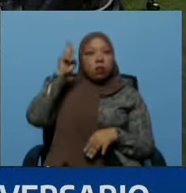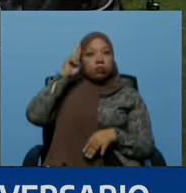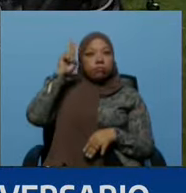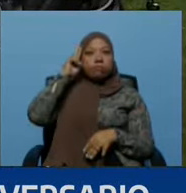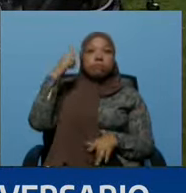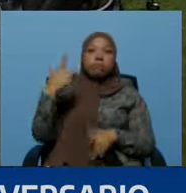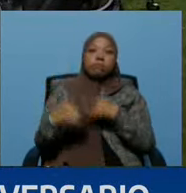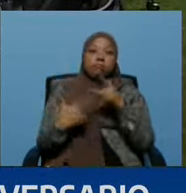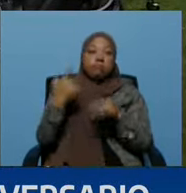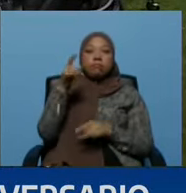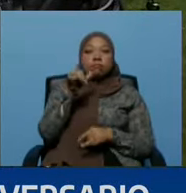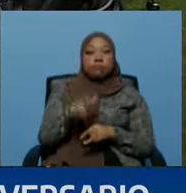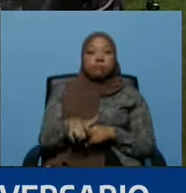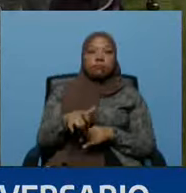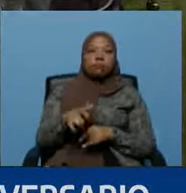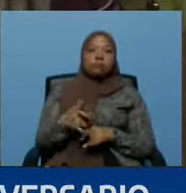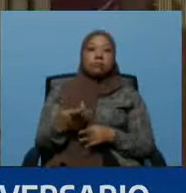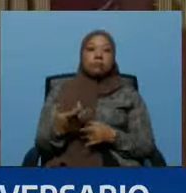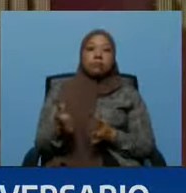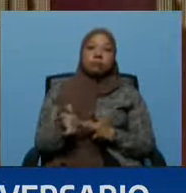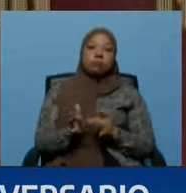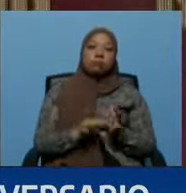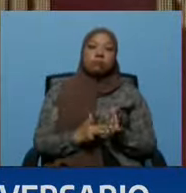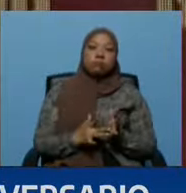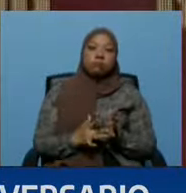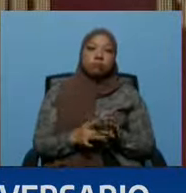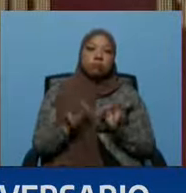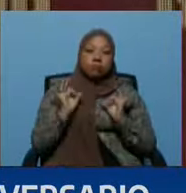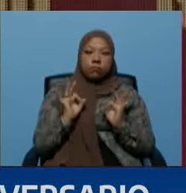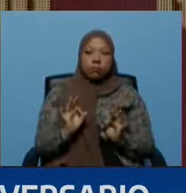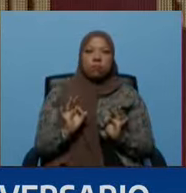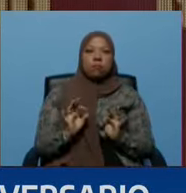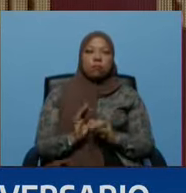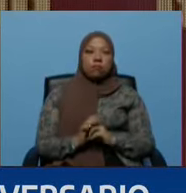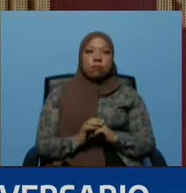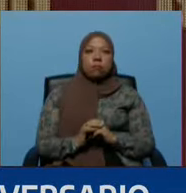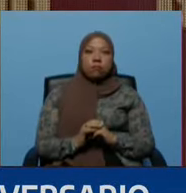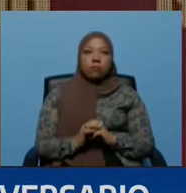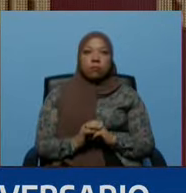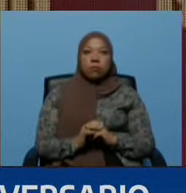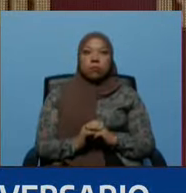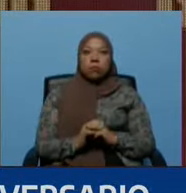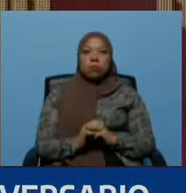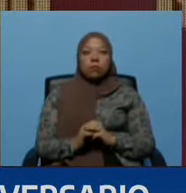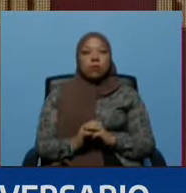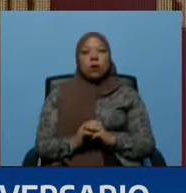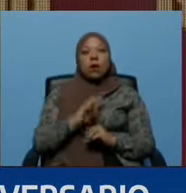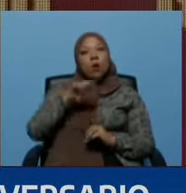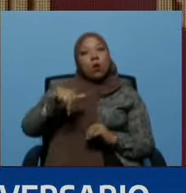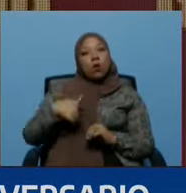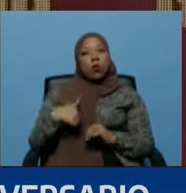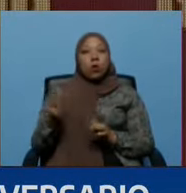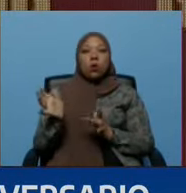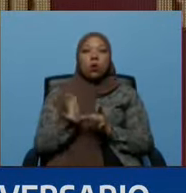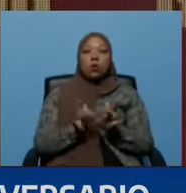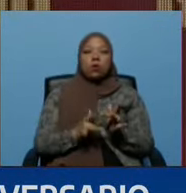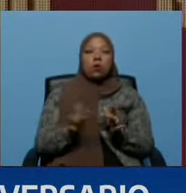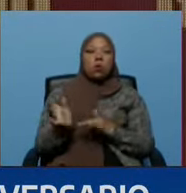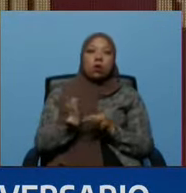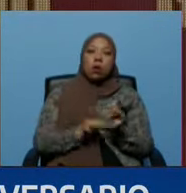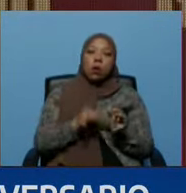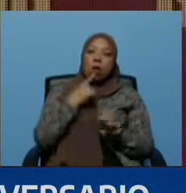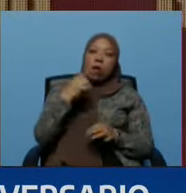racionalistas, mitología bíblica con una fortaleza muy grande. Pero nosotros los católicos, los